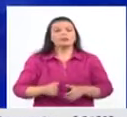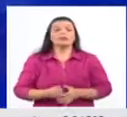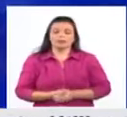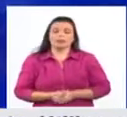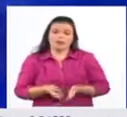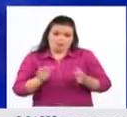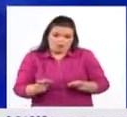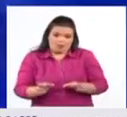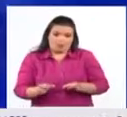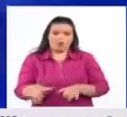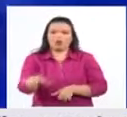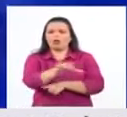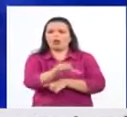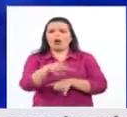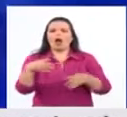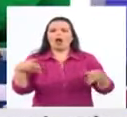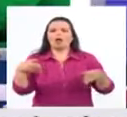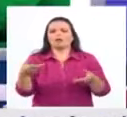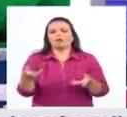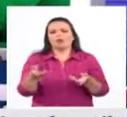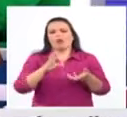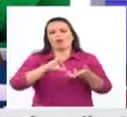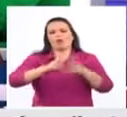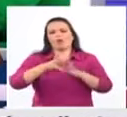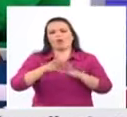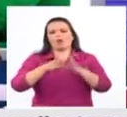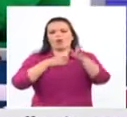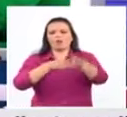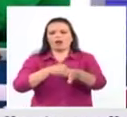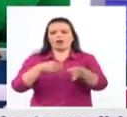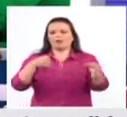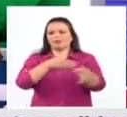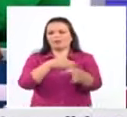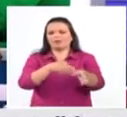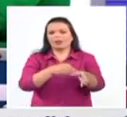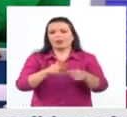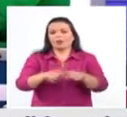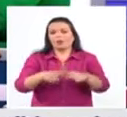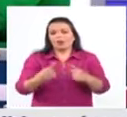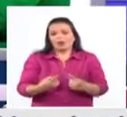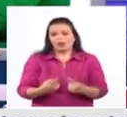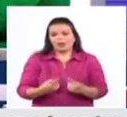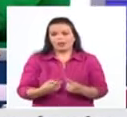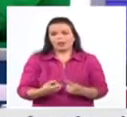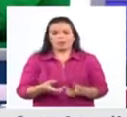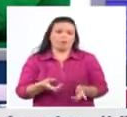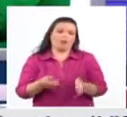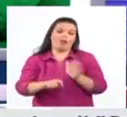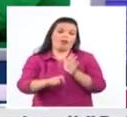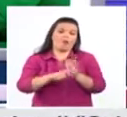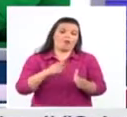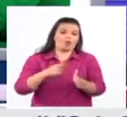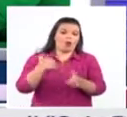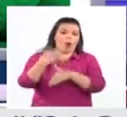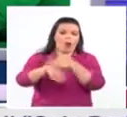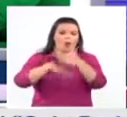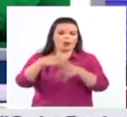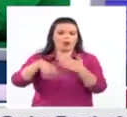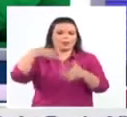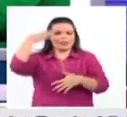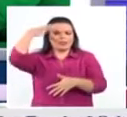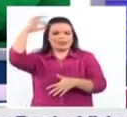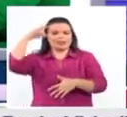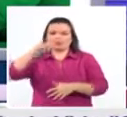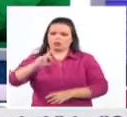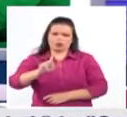que, trabajadas tempranamente, necesariamente no tienen por qué convertirse en un trastorno, ¿no? De ello, ¿qué es lo que estamos viendo? Por ejemplo,